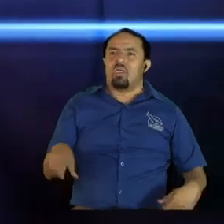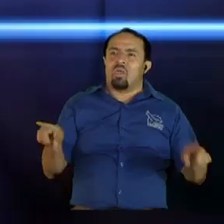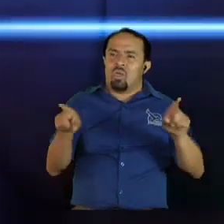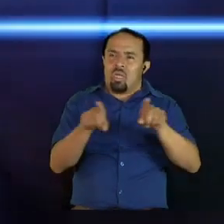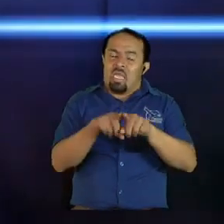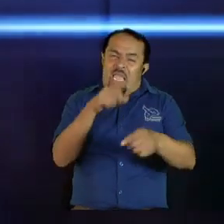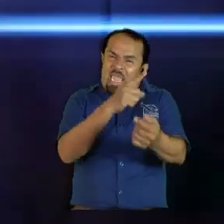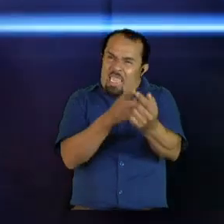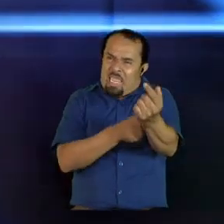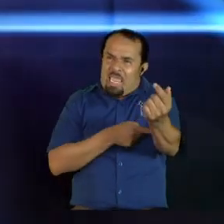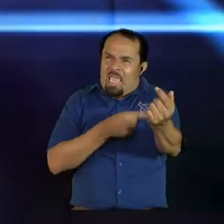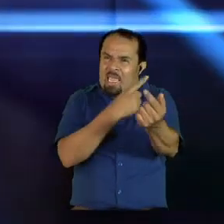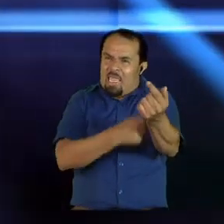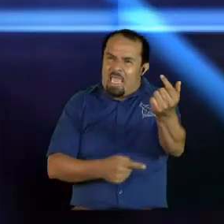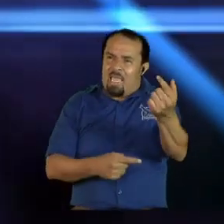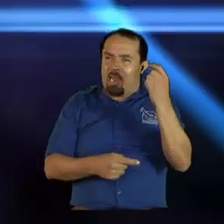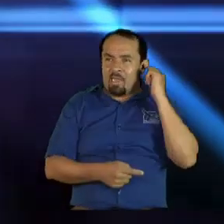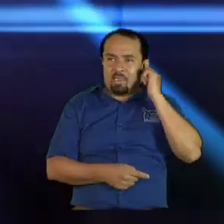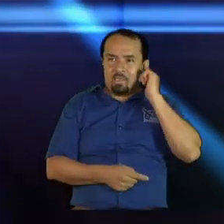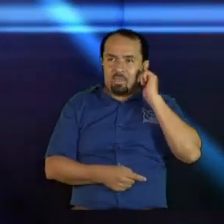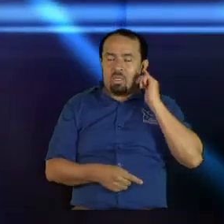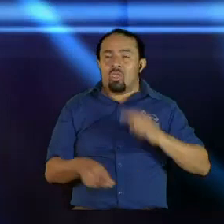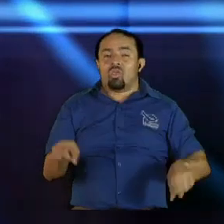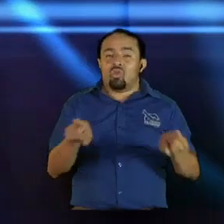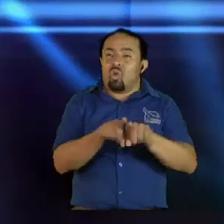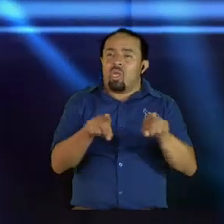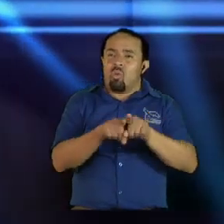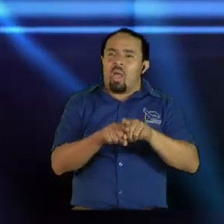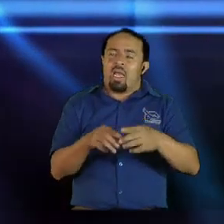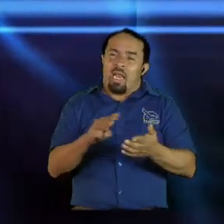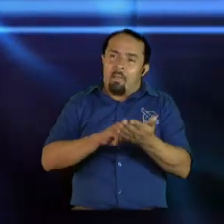¿Cuántos quieren que les purifiquen el corazón?